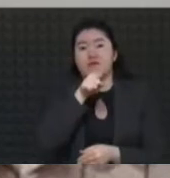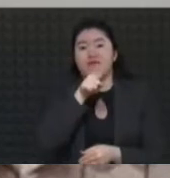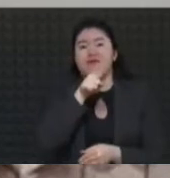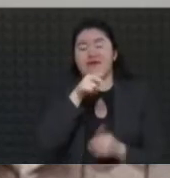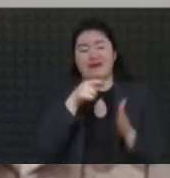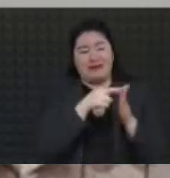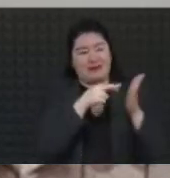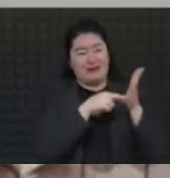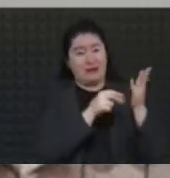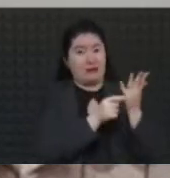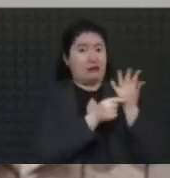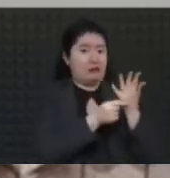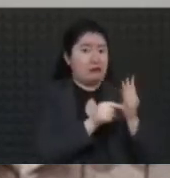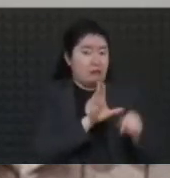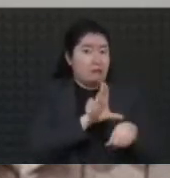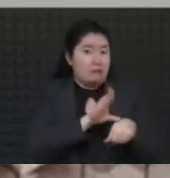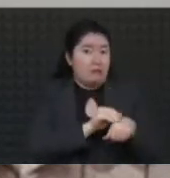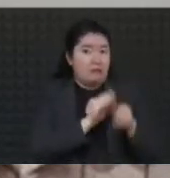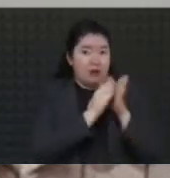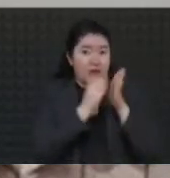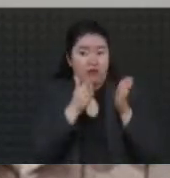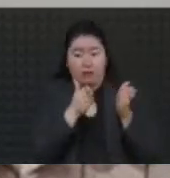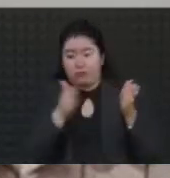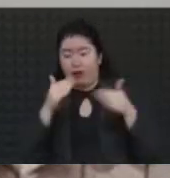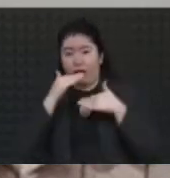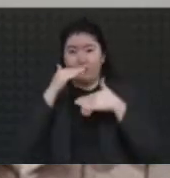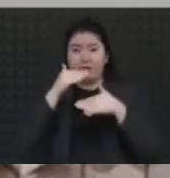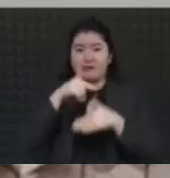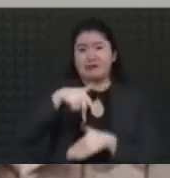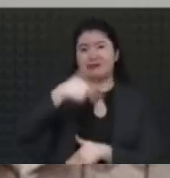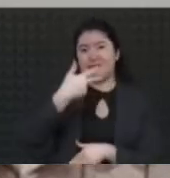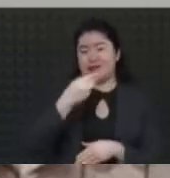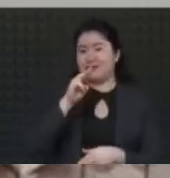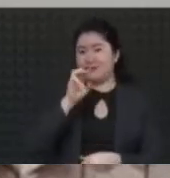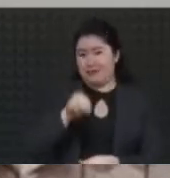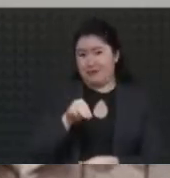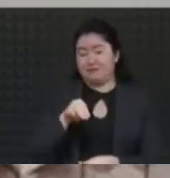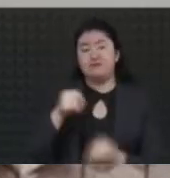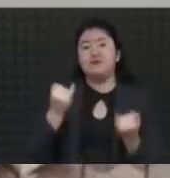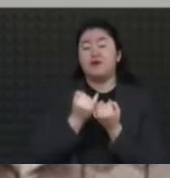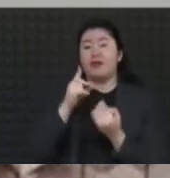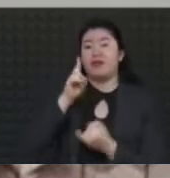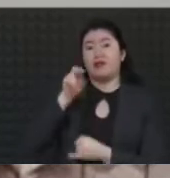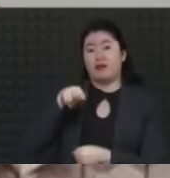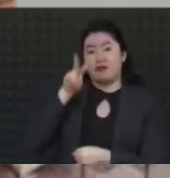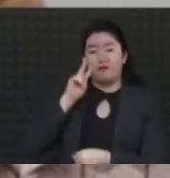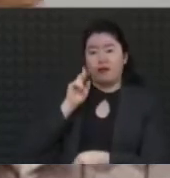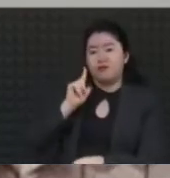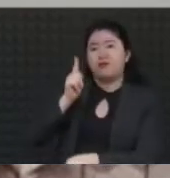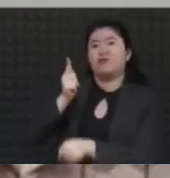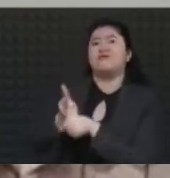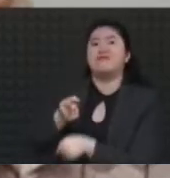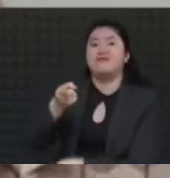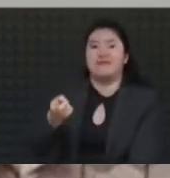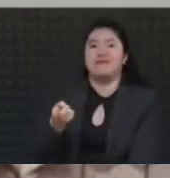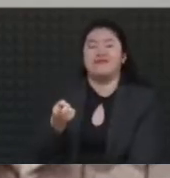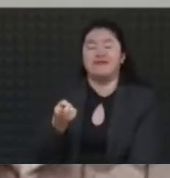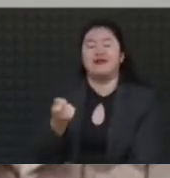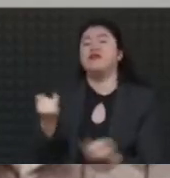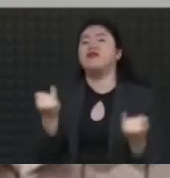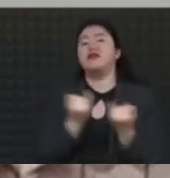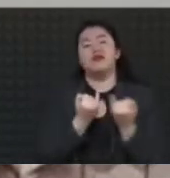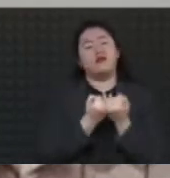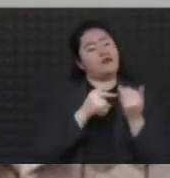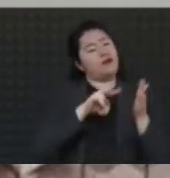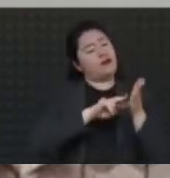observando DNB. Esto es importante mencionarlo. Y también el propio Colegio de Ingenieros Civiles, cuando hace la inspección del resto de los